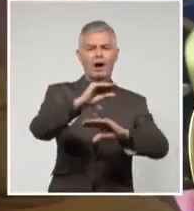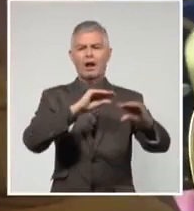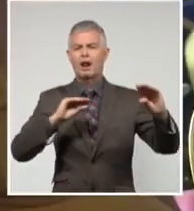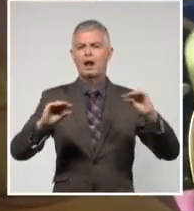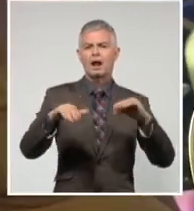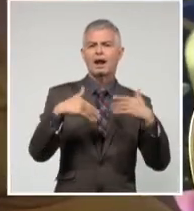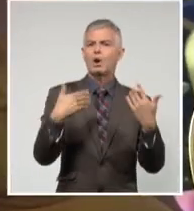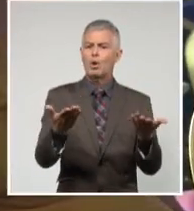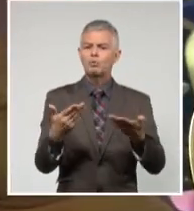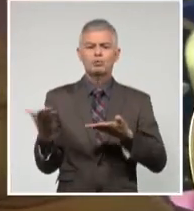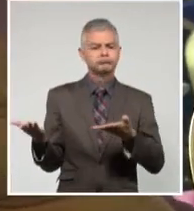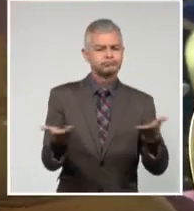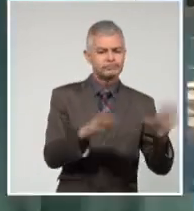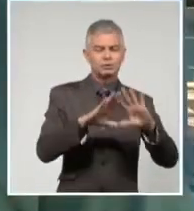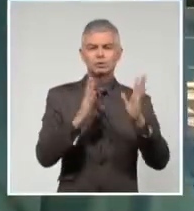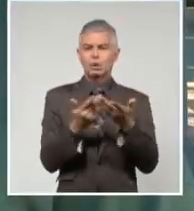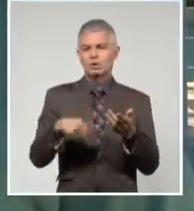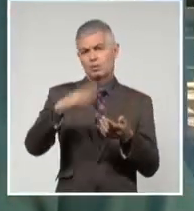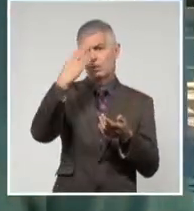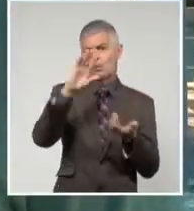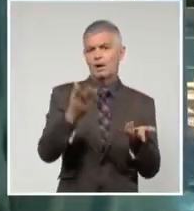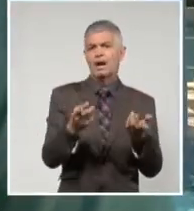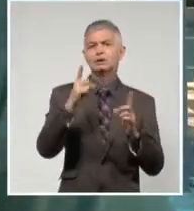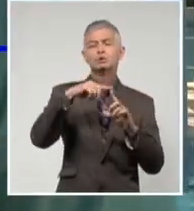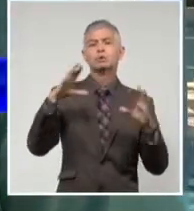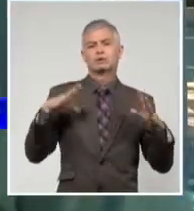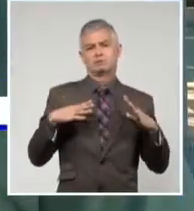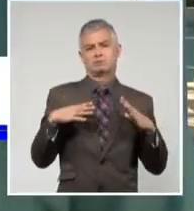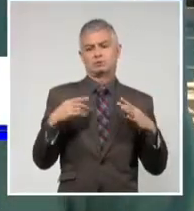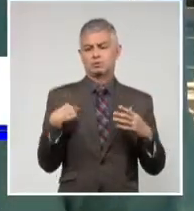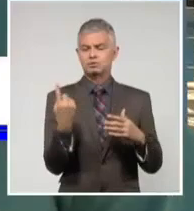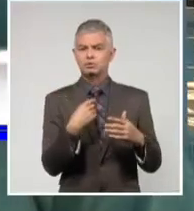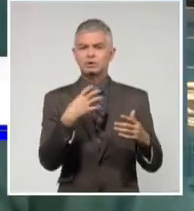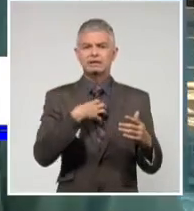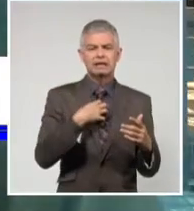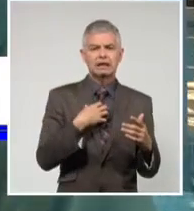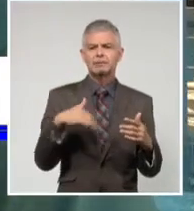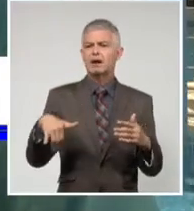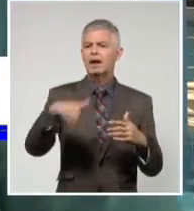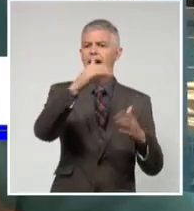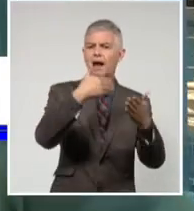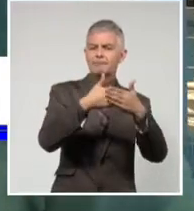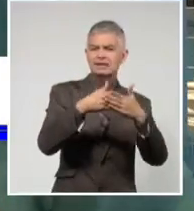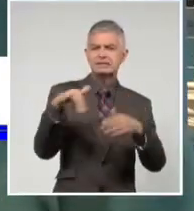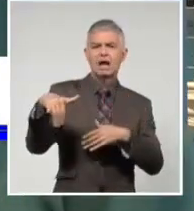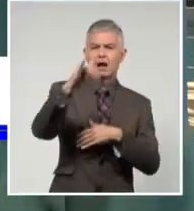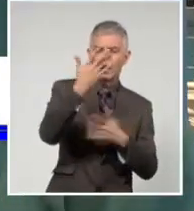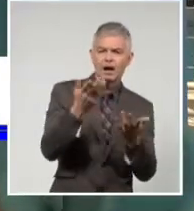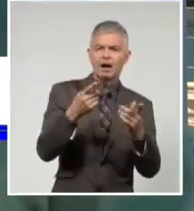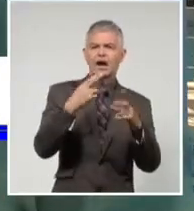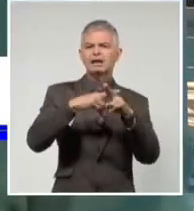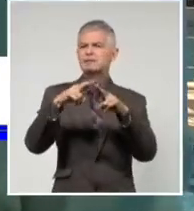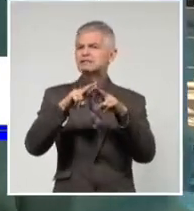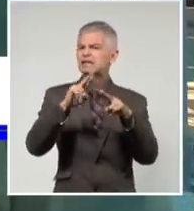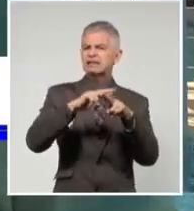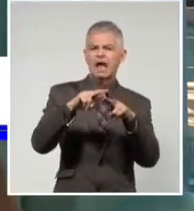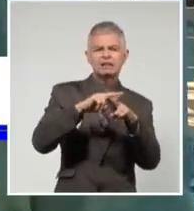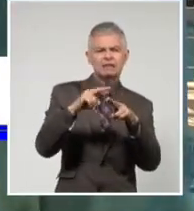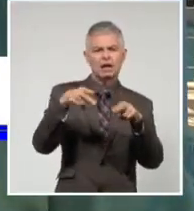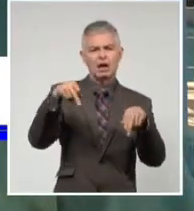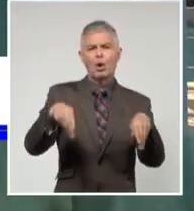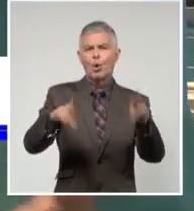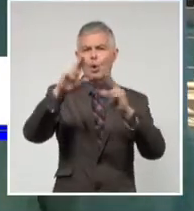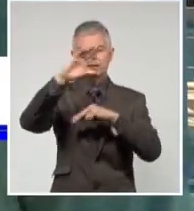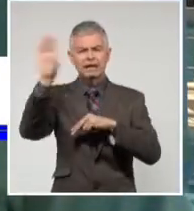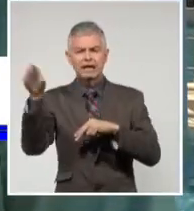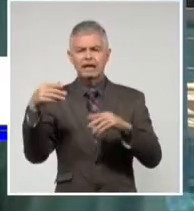turístico. Contamos en el debate con un cliente, con un turoperador, con una línea aérea, un representante de una cadena hotelera, y están debatiendo entre ellos cómo es el concepto